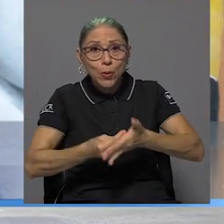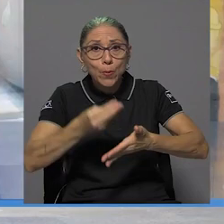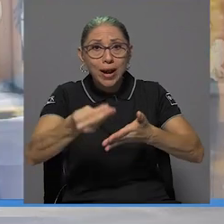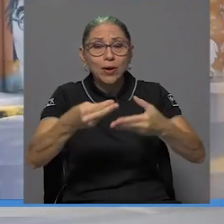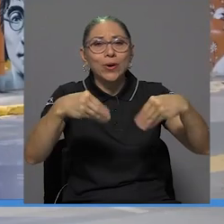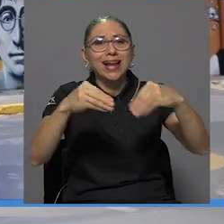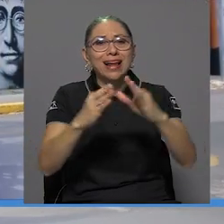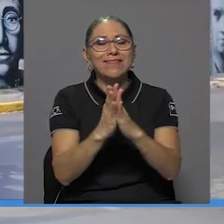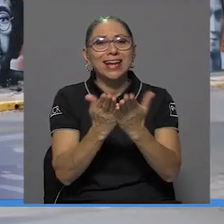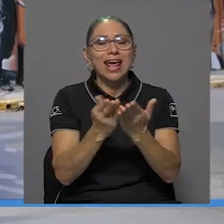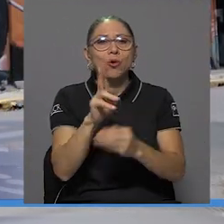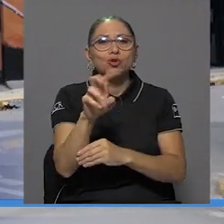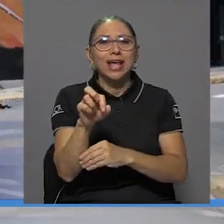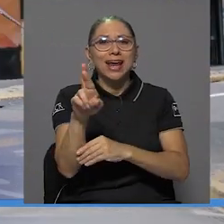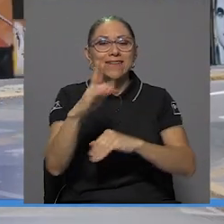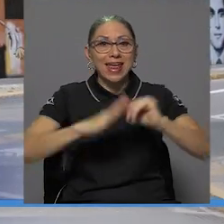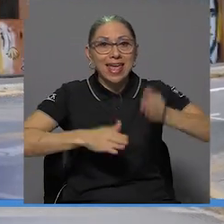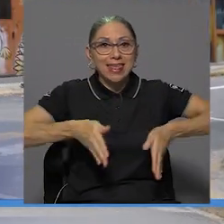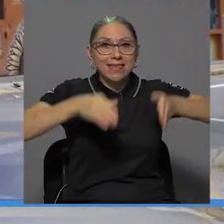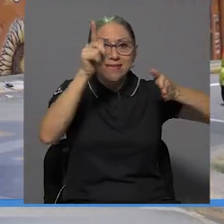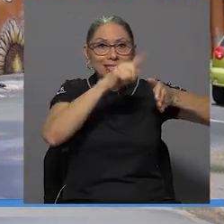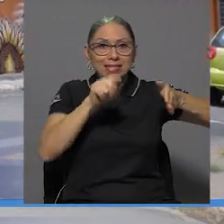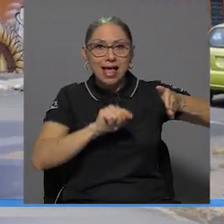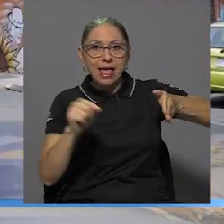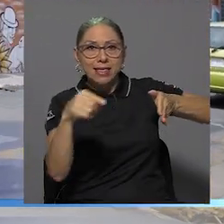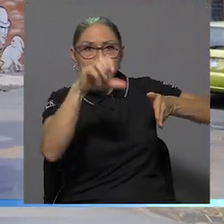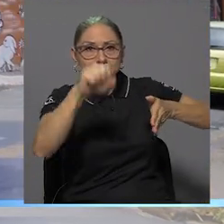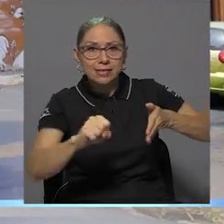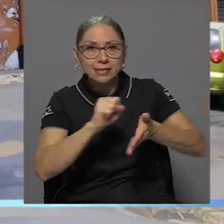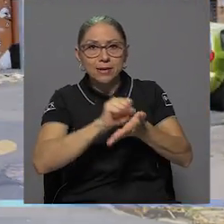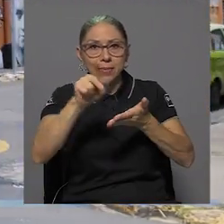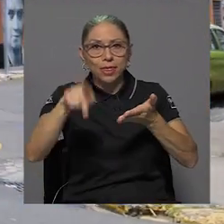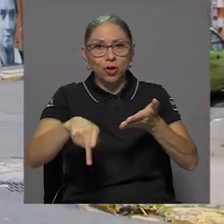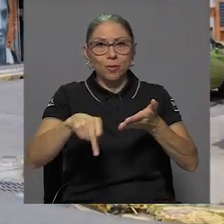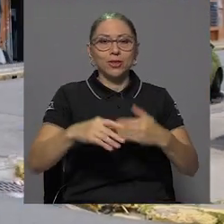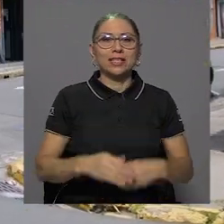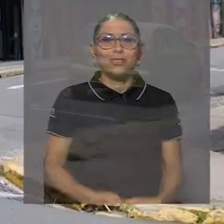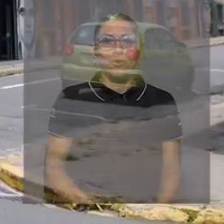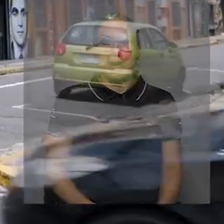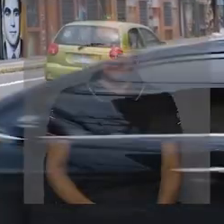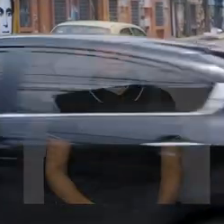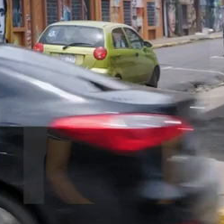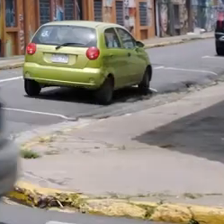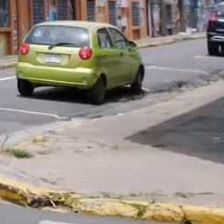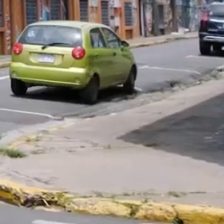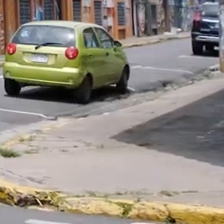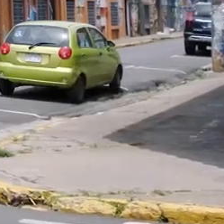UCR, ubicada al costado sur del edificio Saprissa en San Pedro de Montes de Oca.